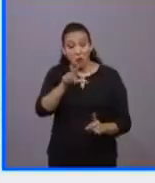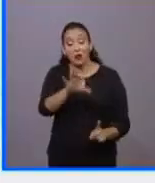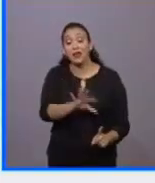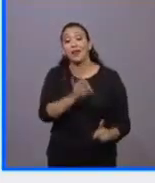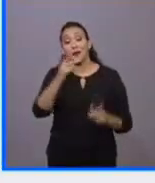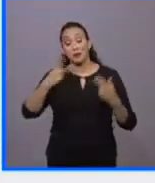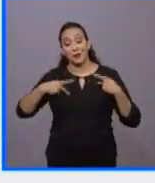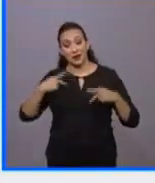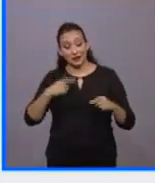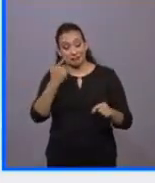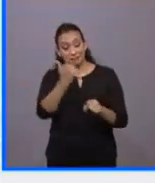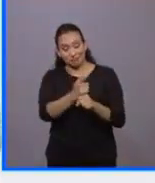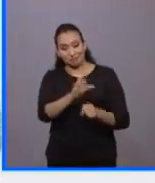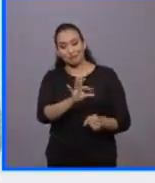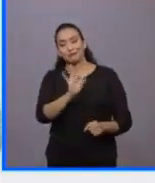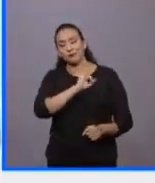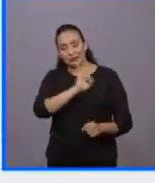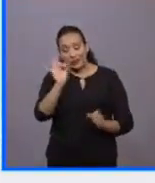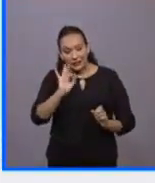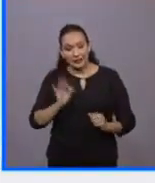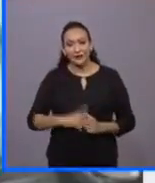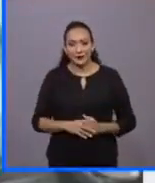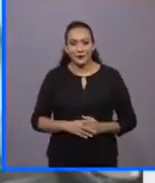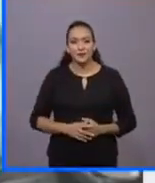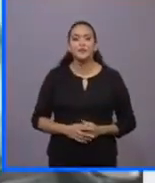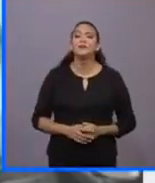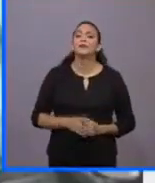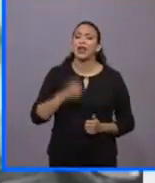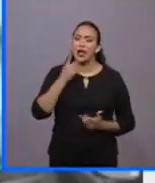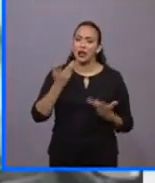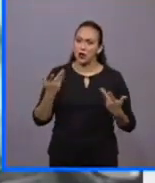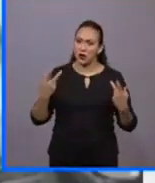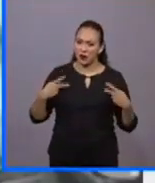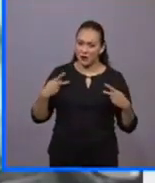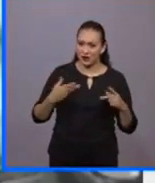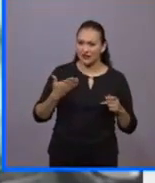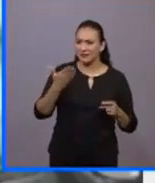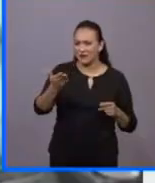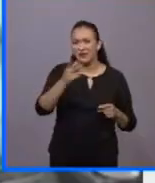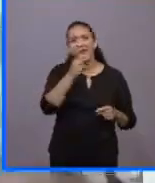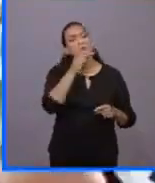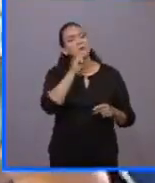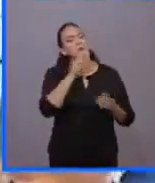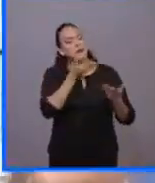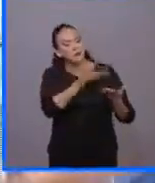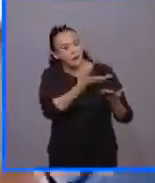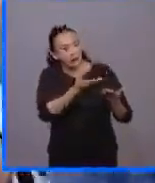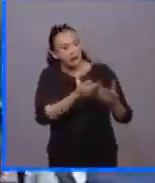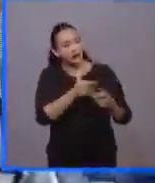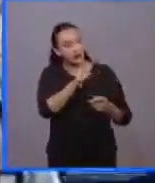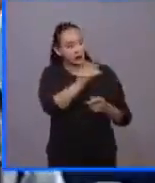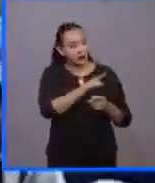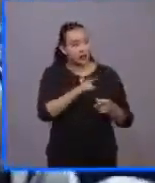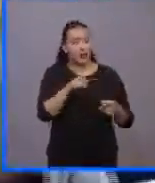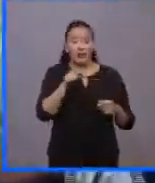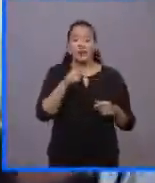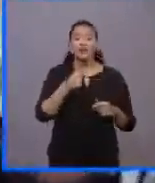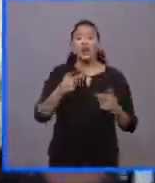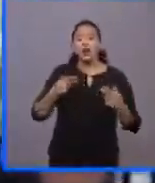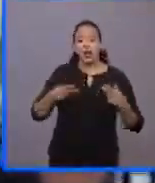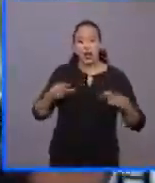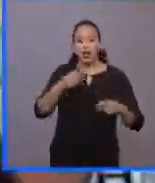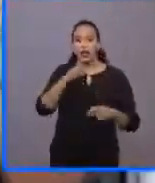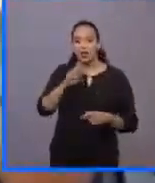los desaparecidos. Aceptó que analiza la petición de los padres de los estudiantes desaparecidos de cambiar al fiscal